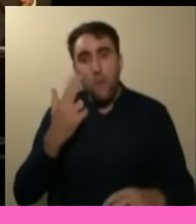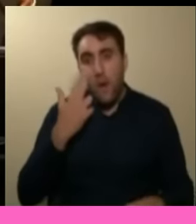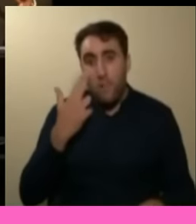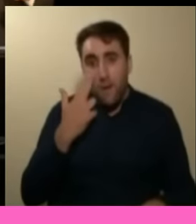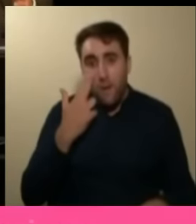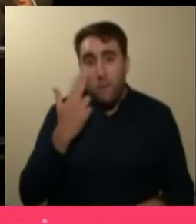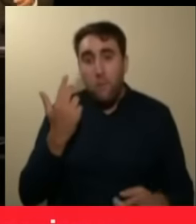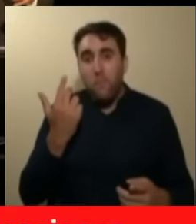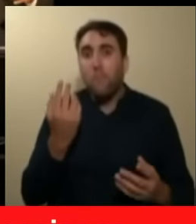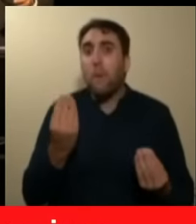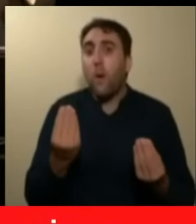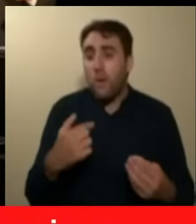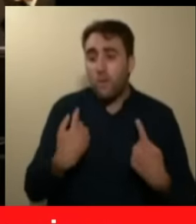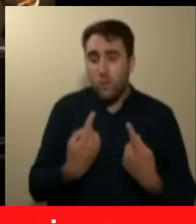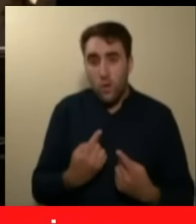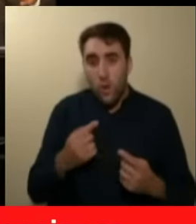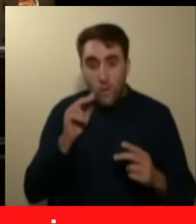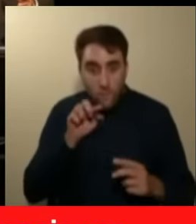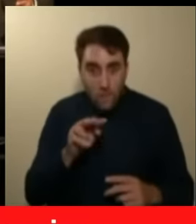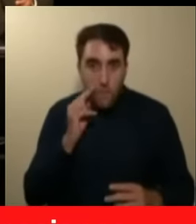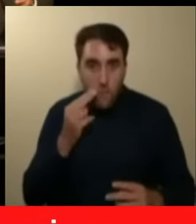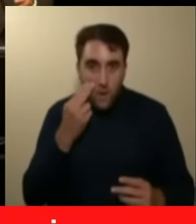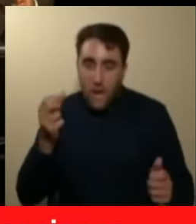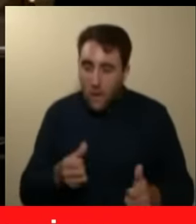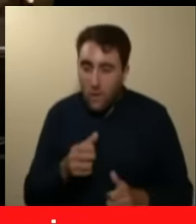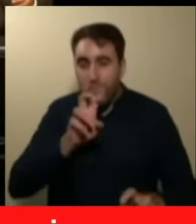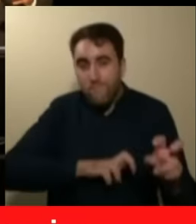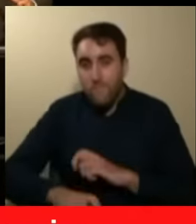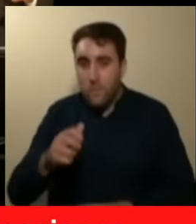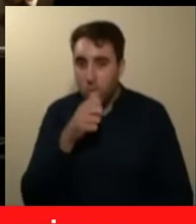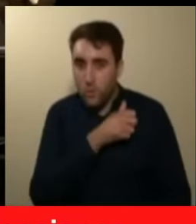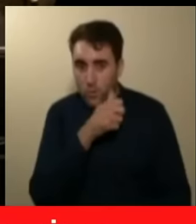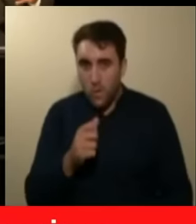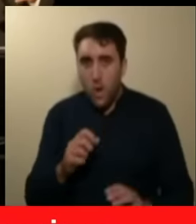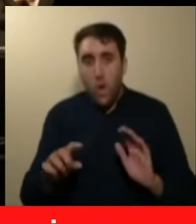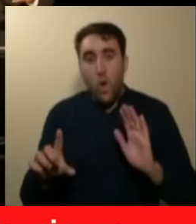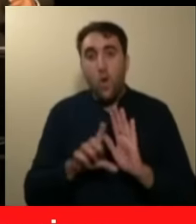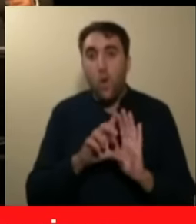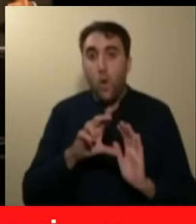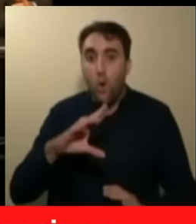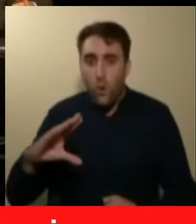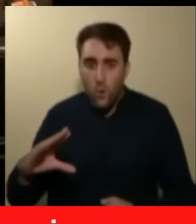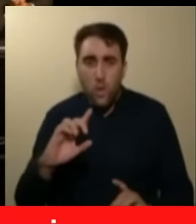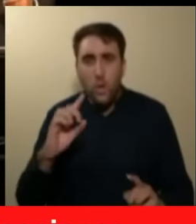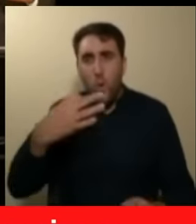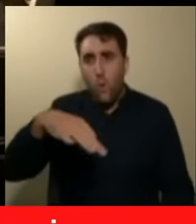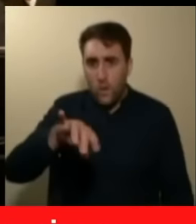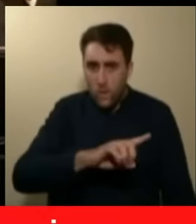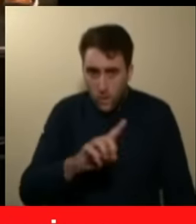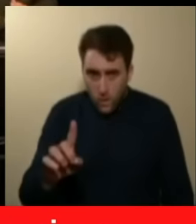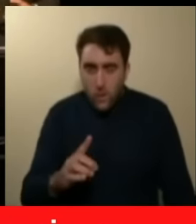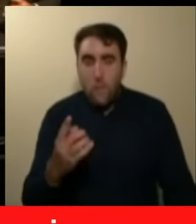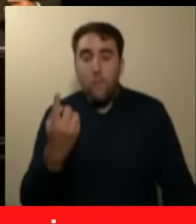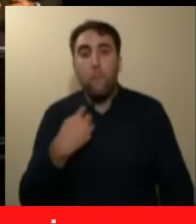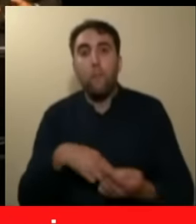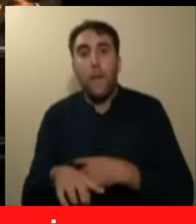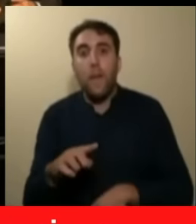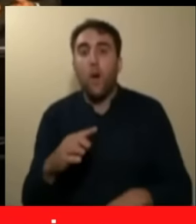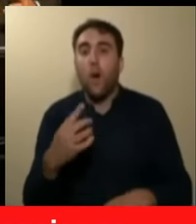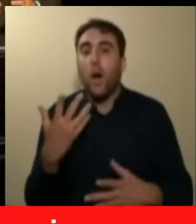actuamos. La LUC no es lo único que se está haciendo, pero consideramos que es central para poder atender la situación